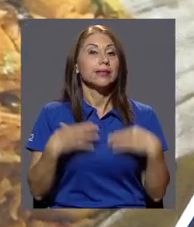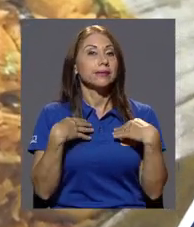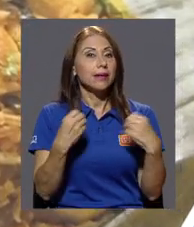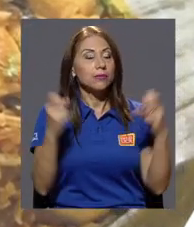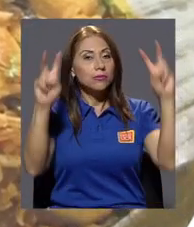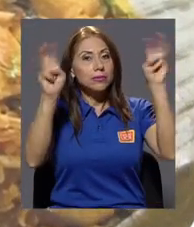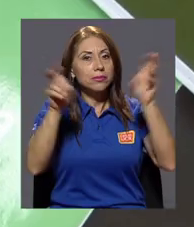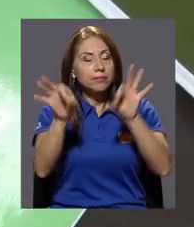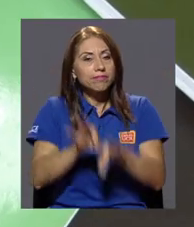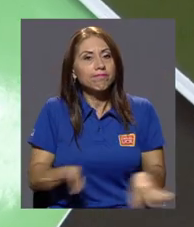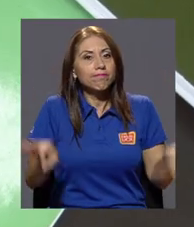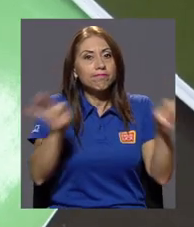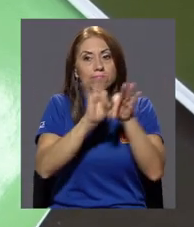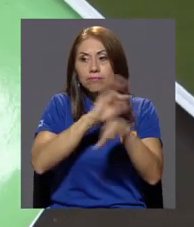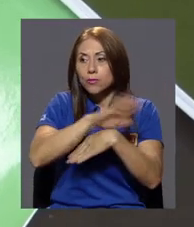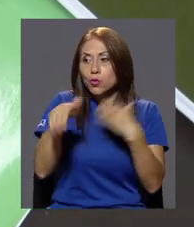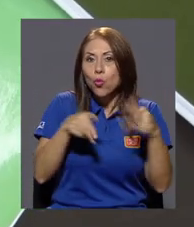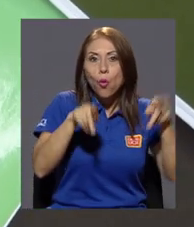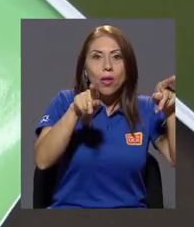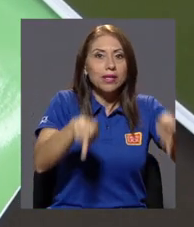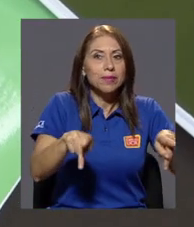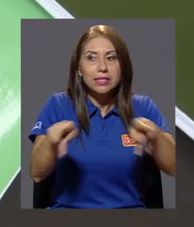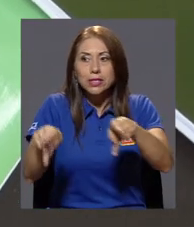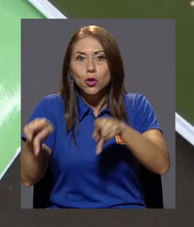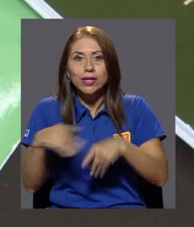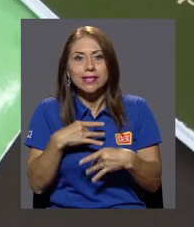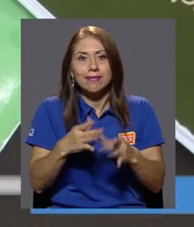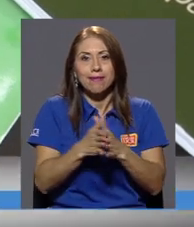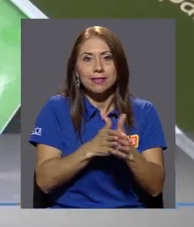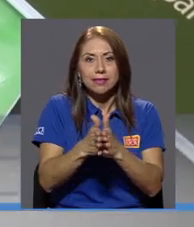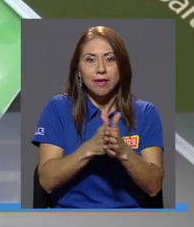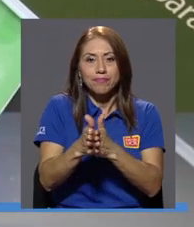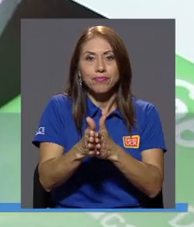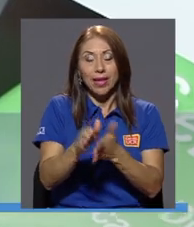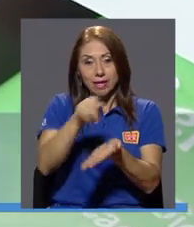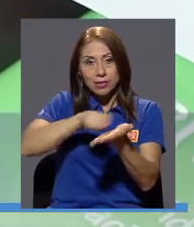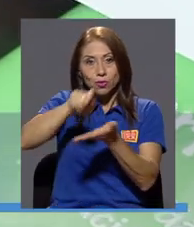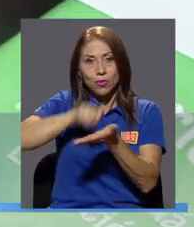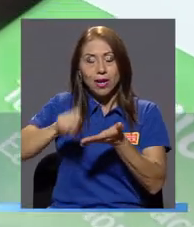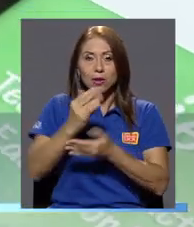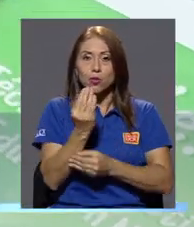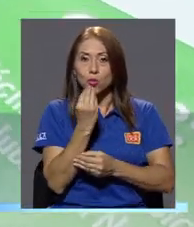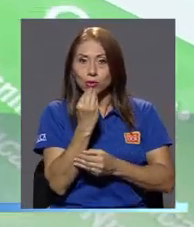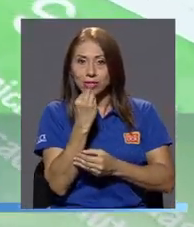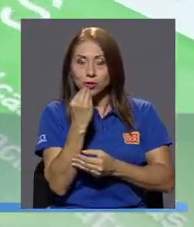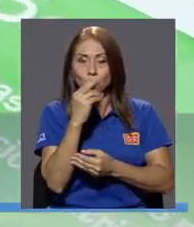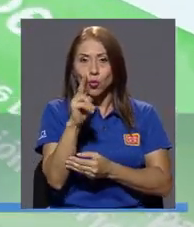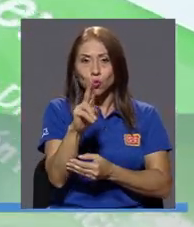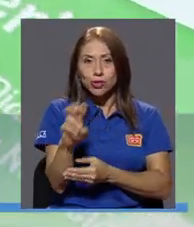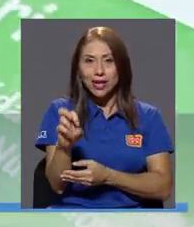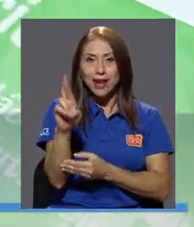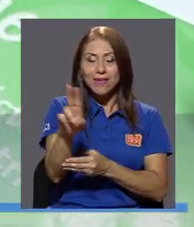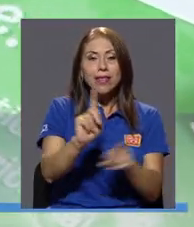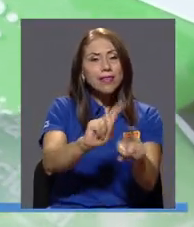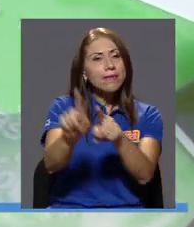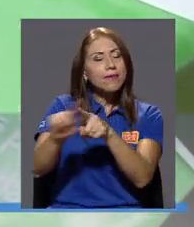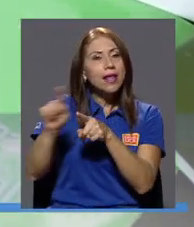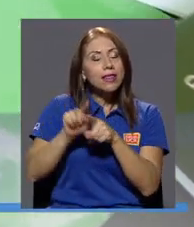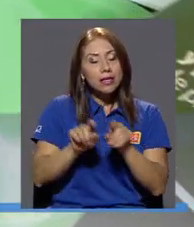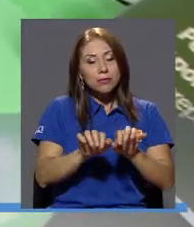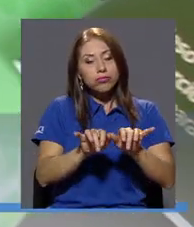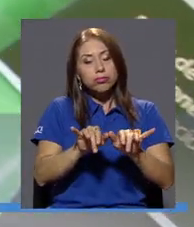La salud es un tema importante que interesa a todos. Por eso, la Escuela de Nutrición de la UCR pone a disposición una serie de